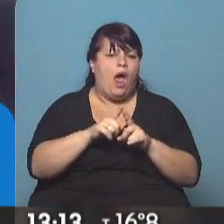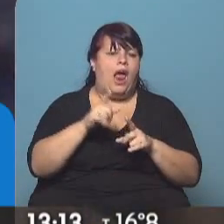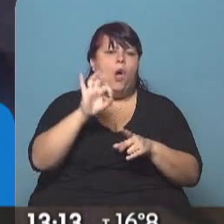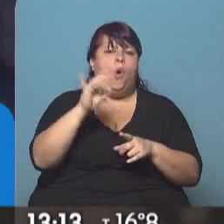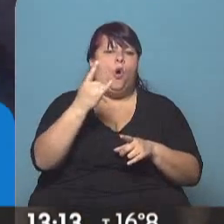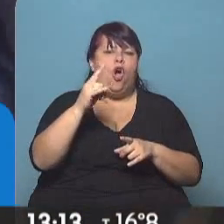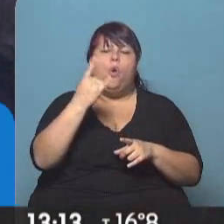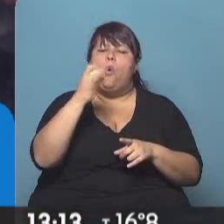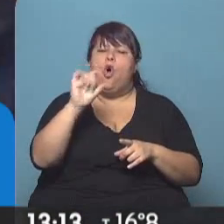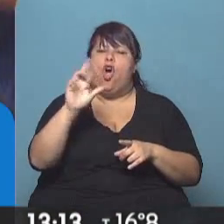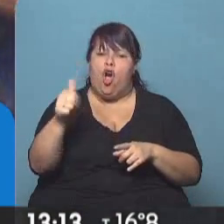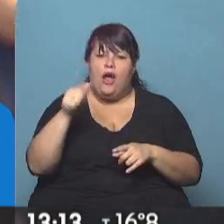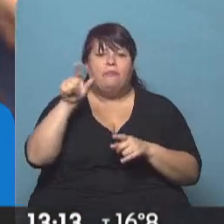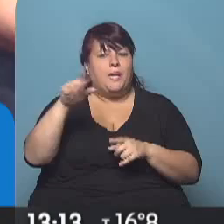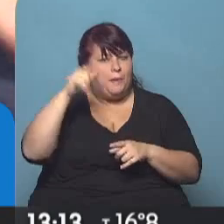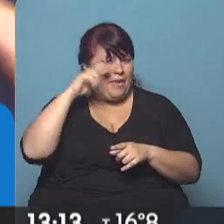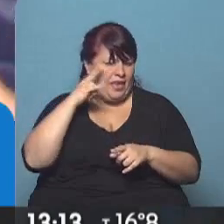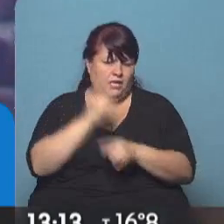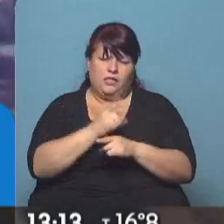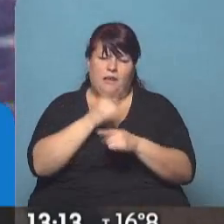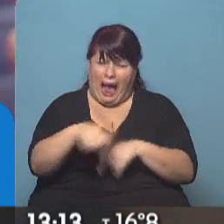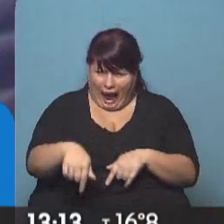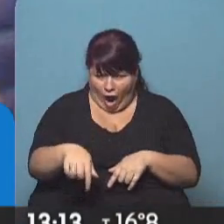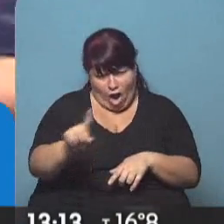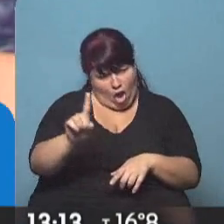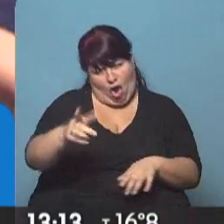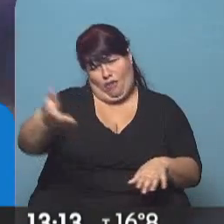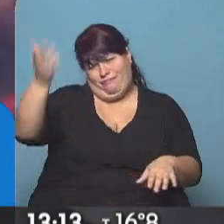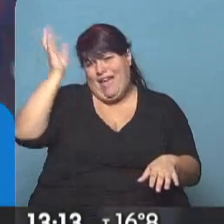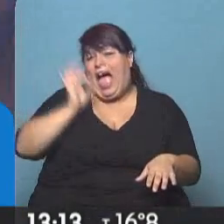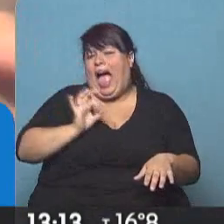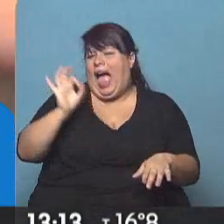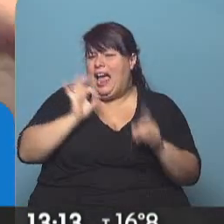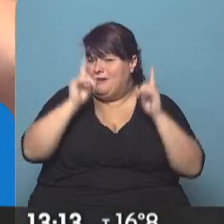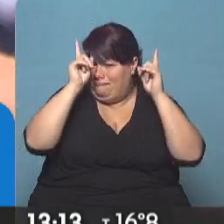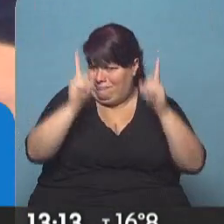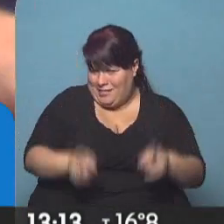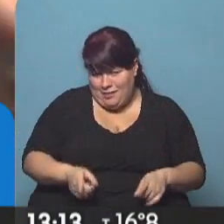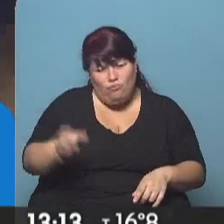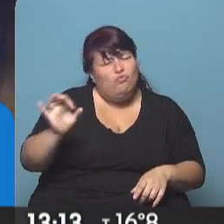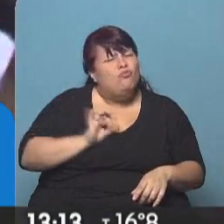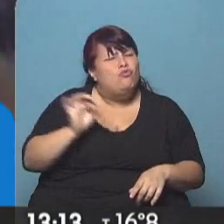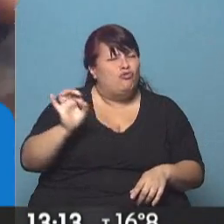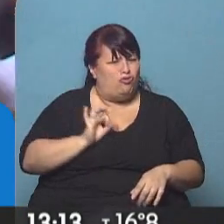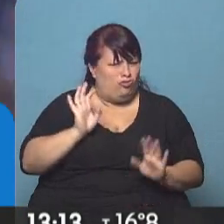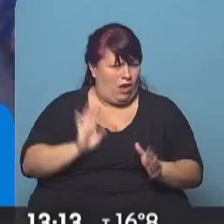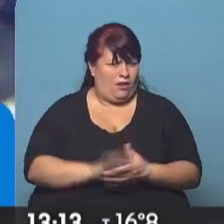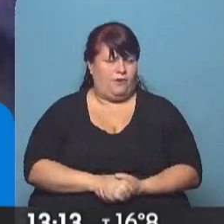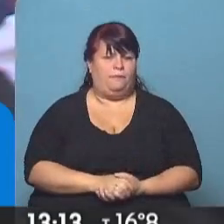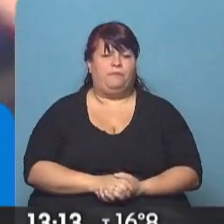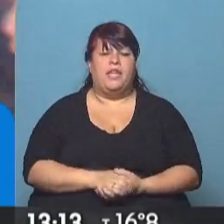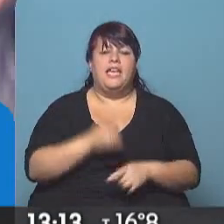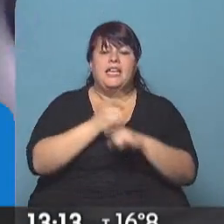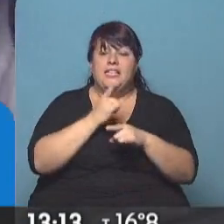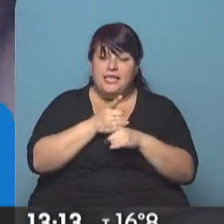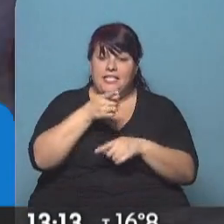walk la de un factor para está mina siempre bueno ahora hace años hace muchísimos años siempre hay